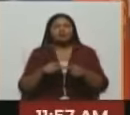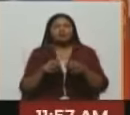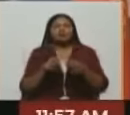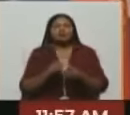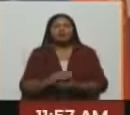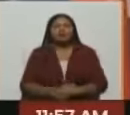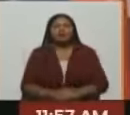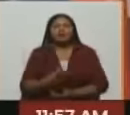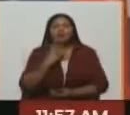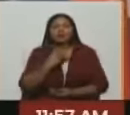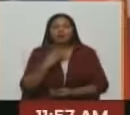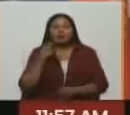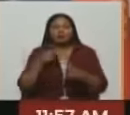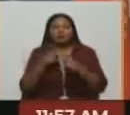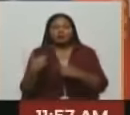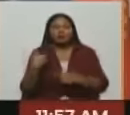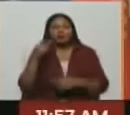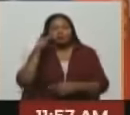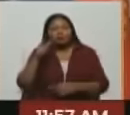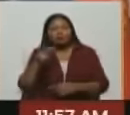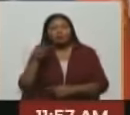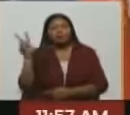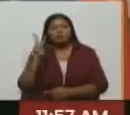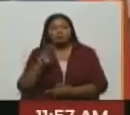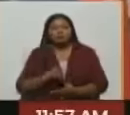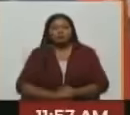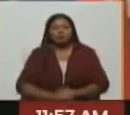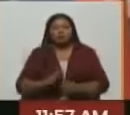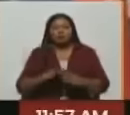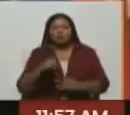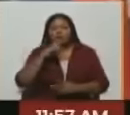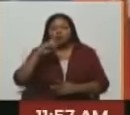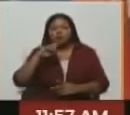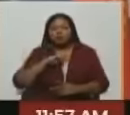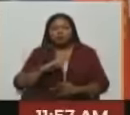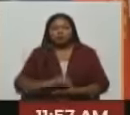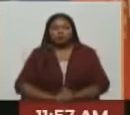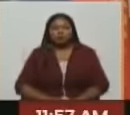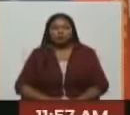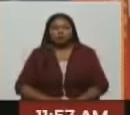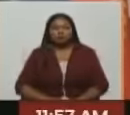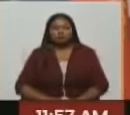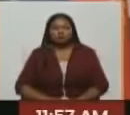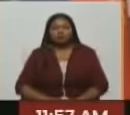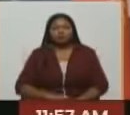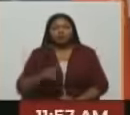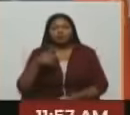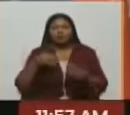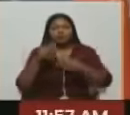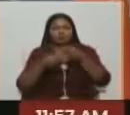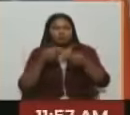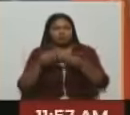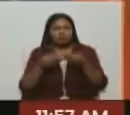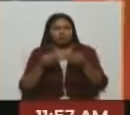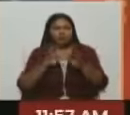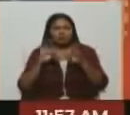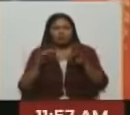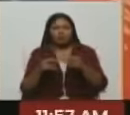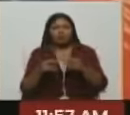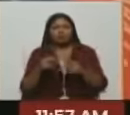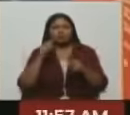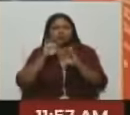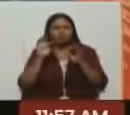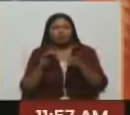Gaza contra el pueblo venezolano. Porque el odio que aquí ha sido